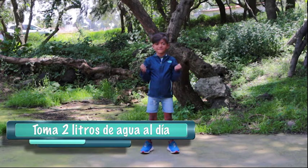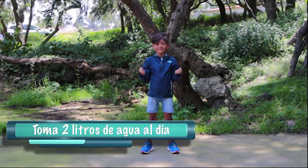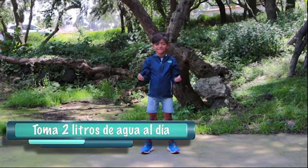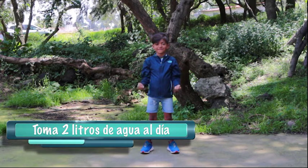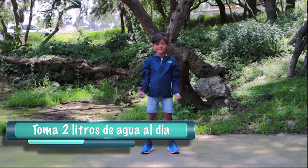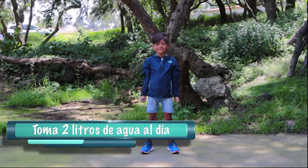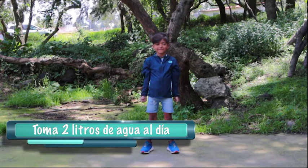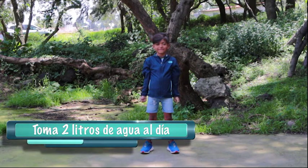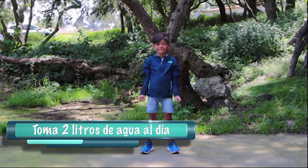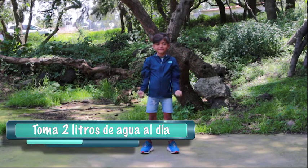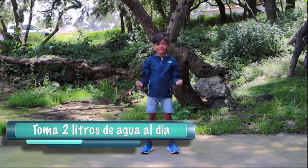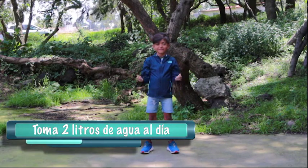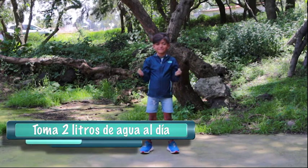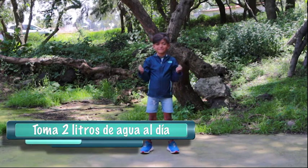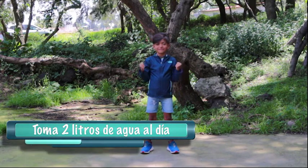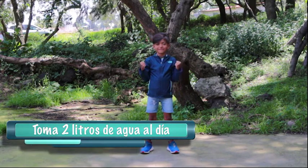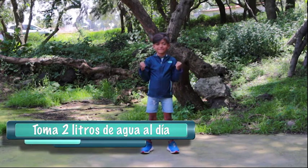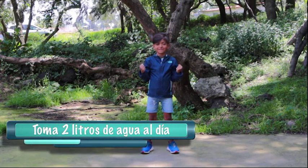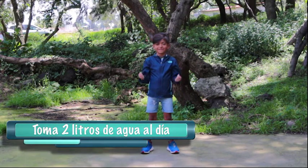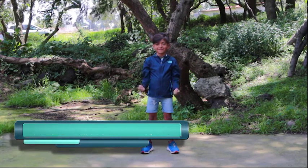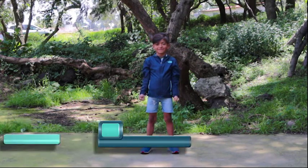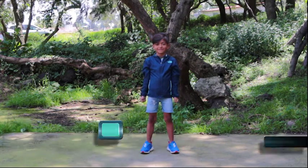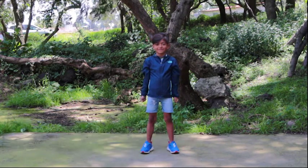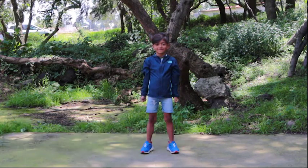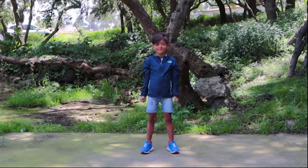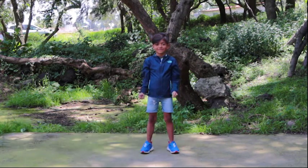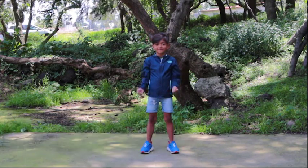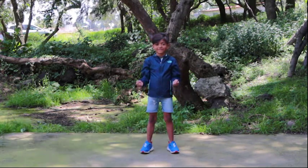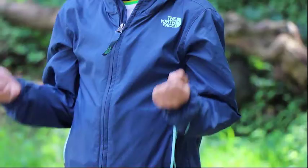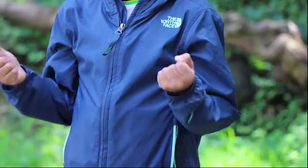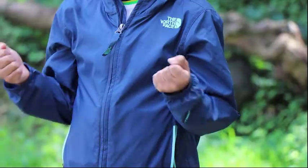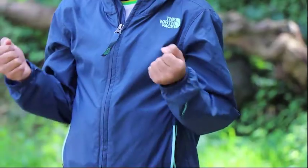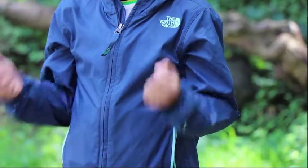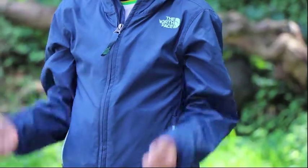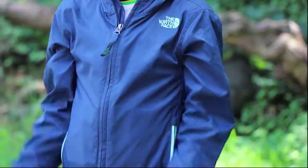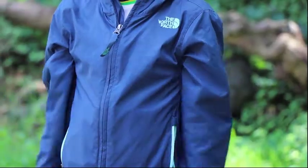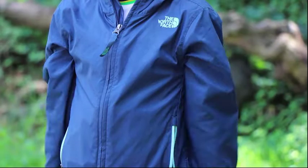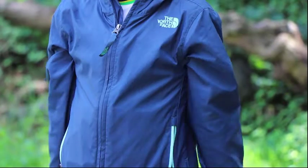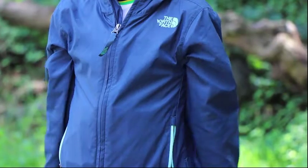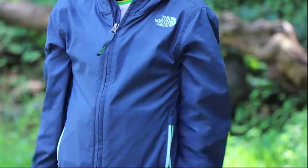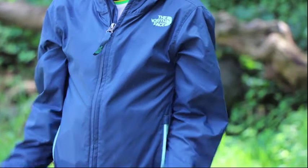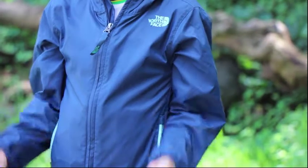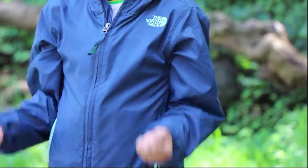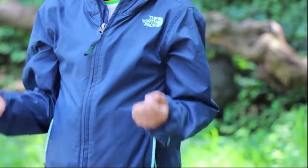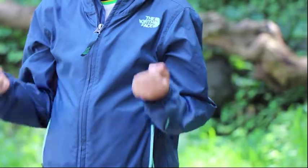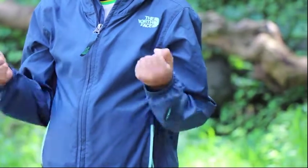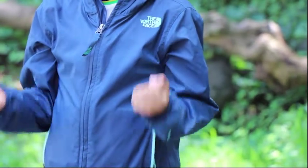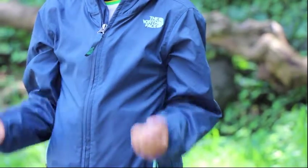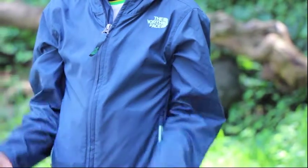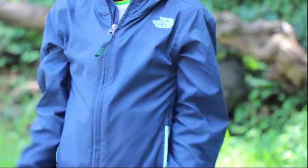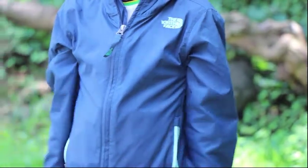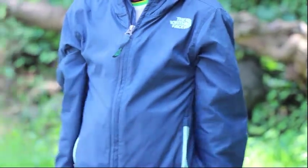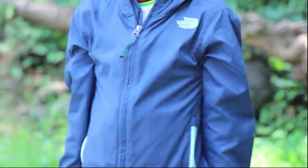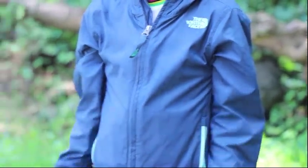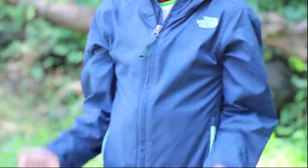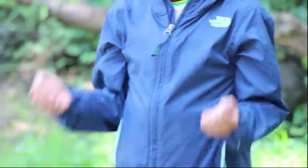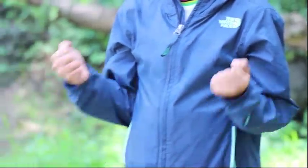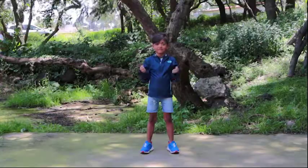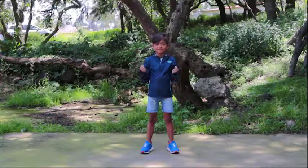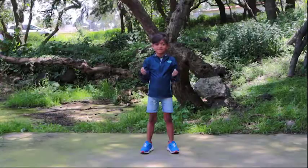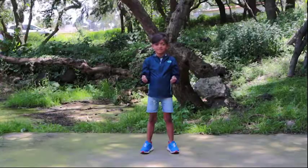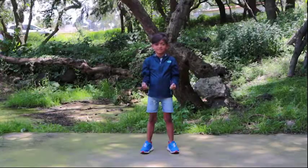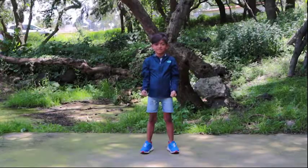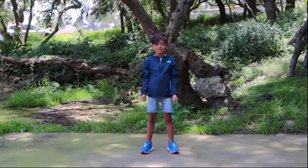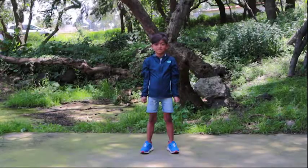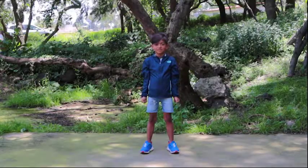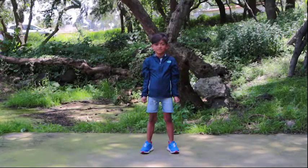Flexión, extensión. Muy bien, Yair, exacto. Así, perfecto. Otra más, una